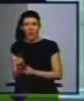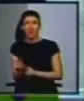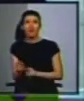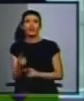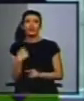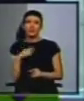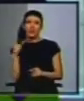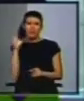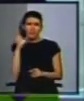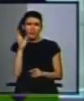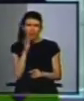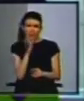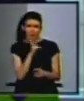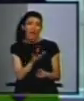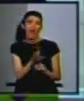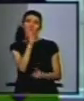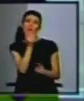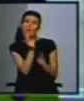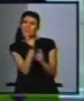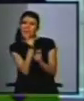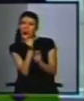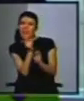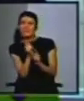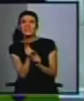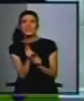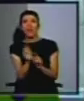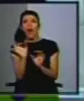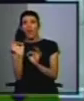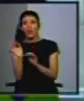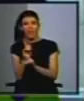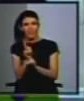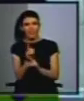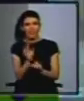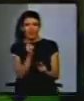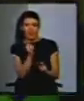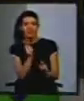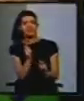el alternativo, muy parecido al original y, obvio, a mitad de precio.